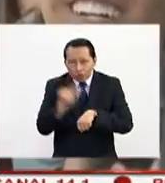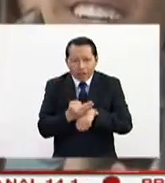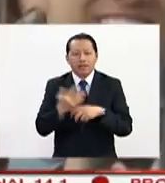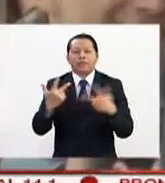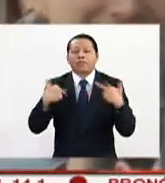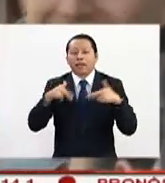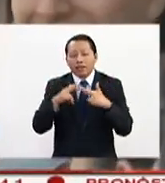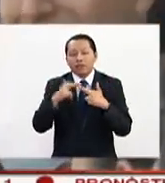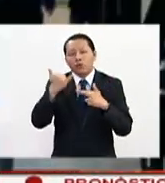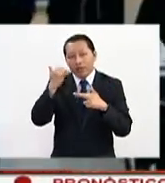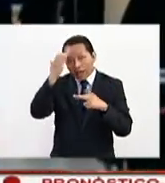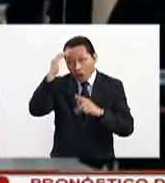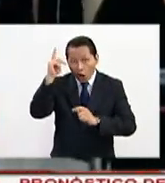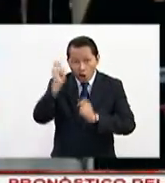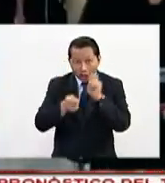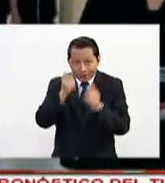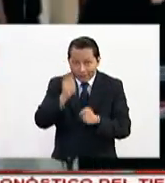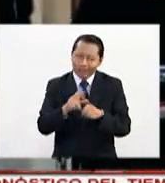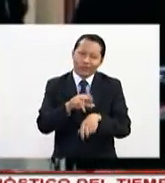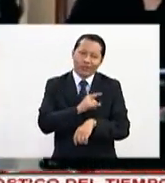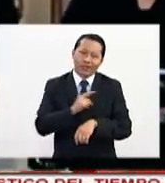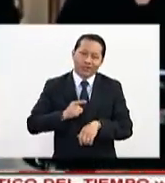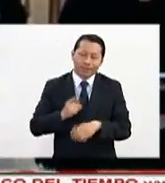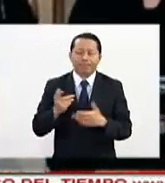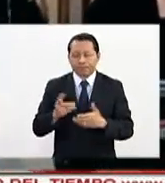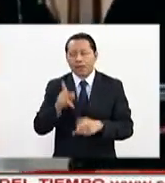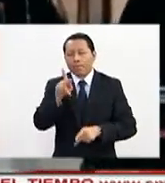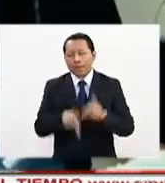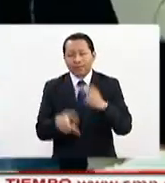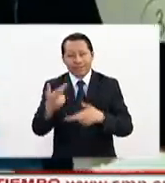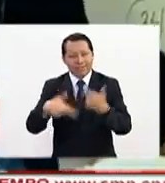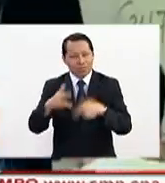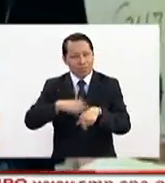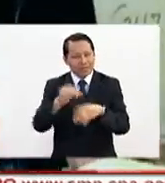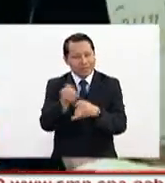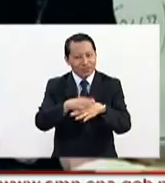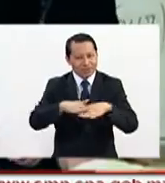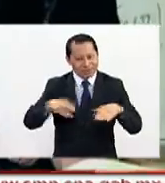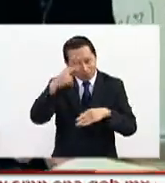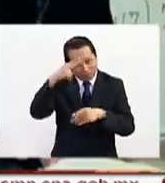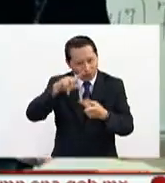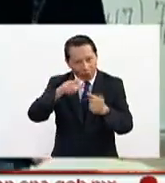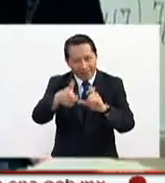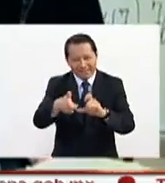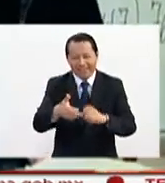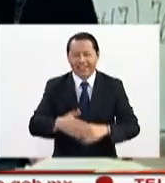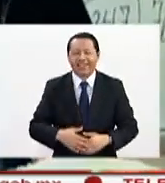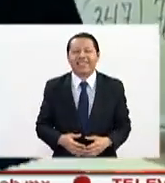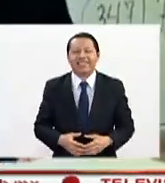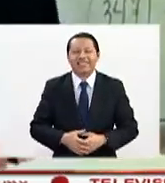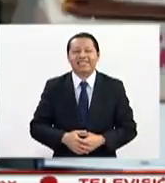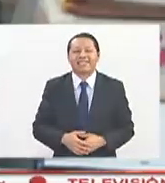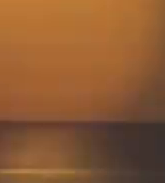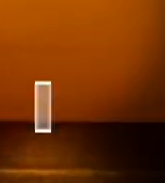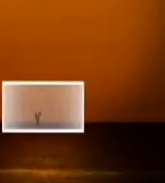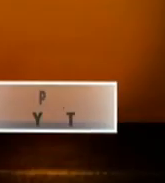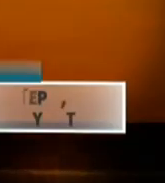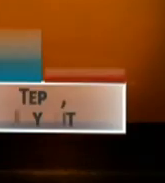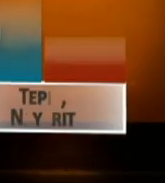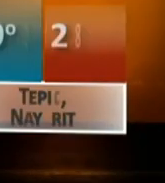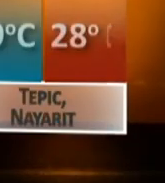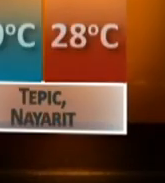y el conocimiento en general. Vamos a hacer una pausa, regresamos con más información. Esto es México al Día.